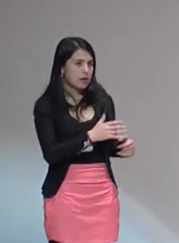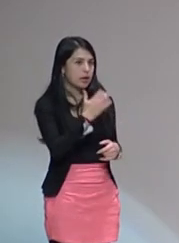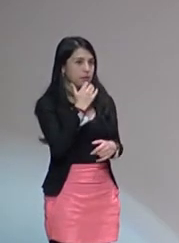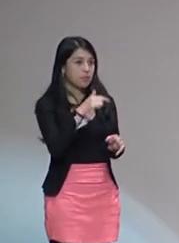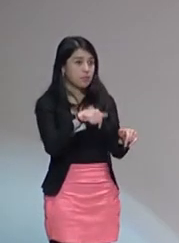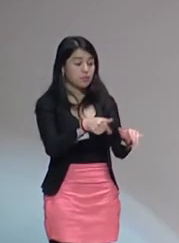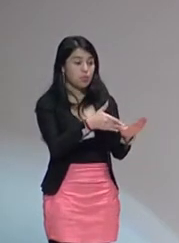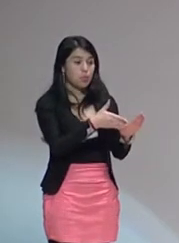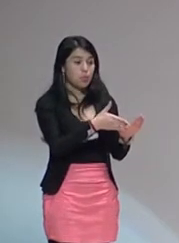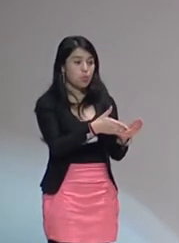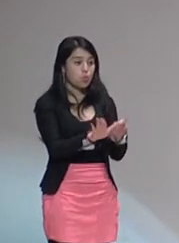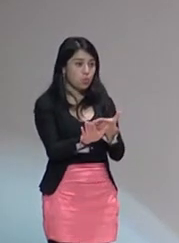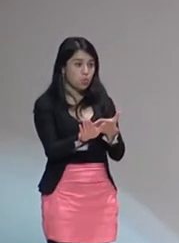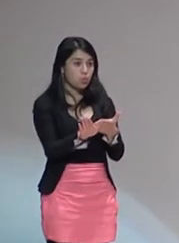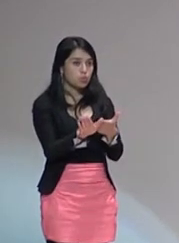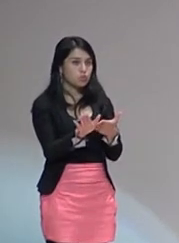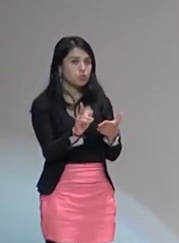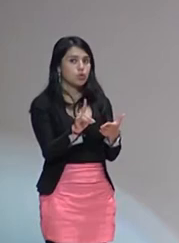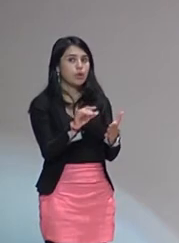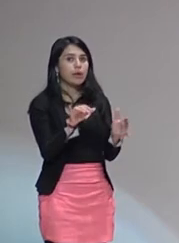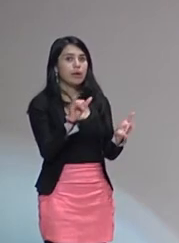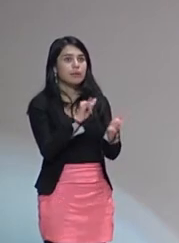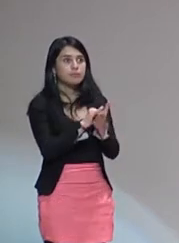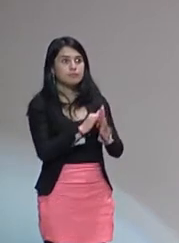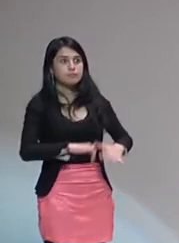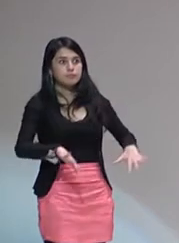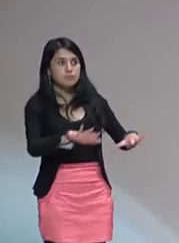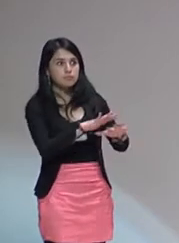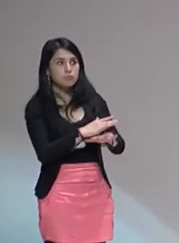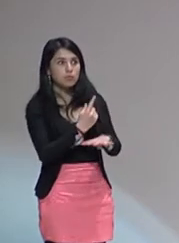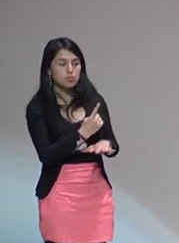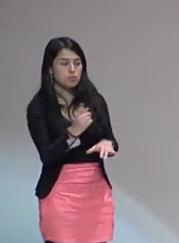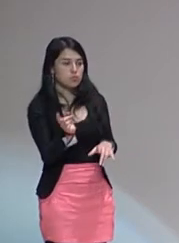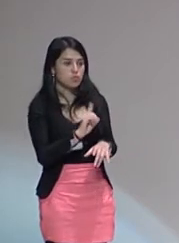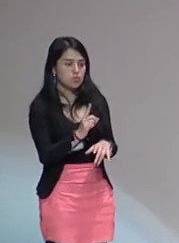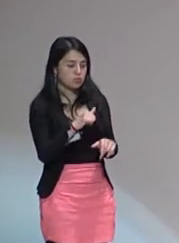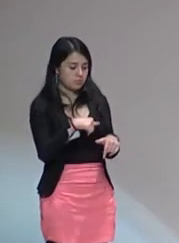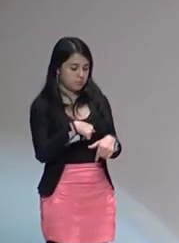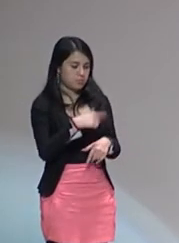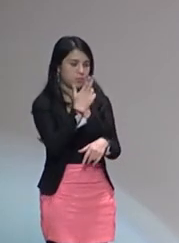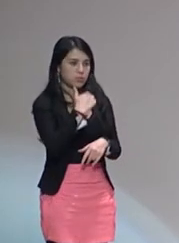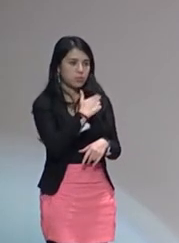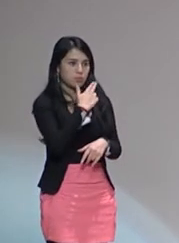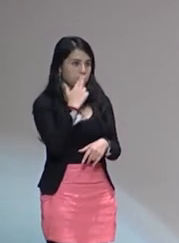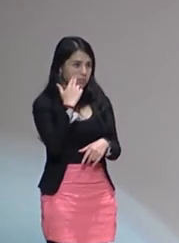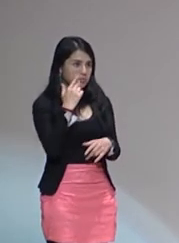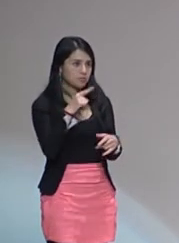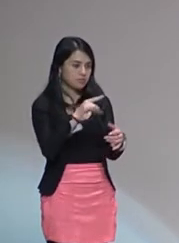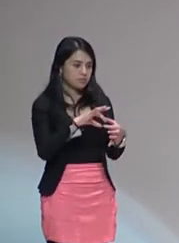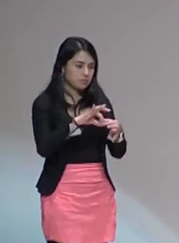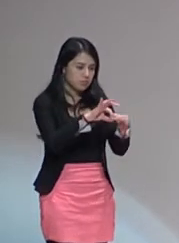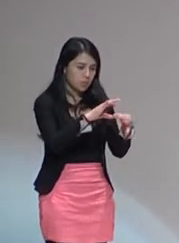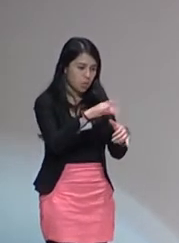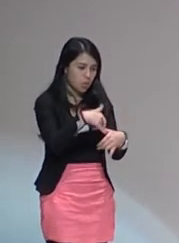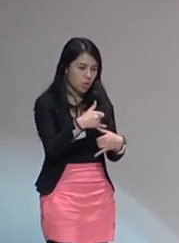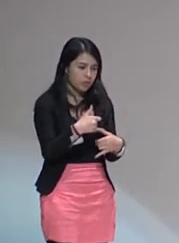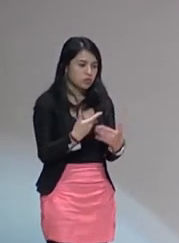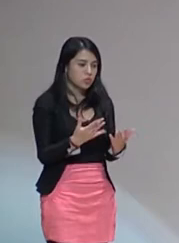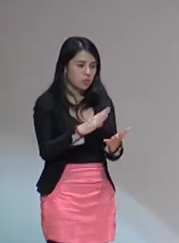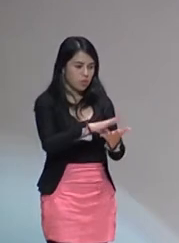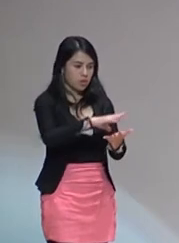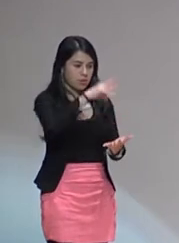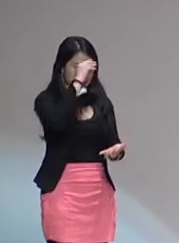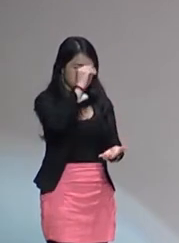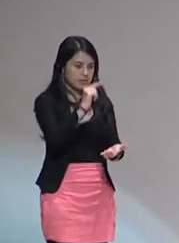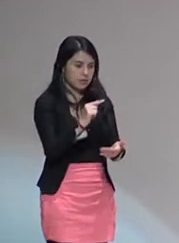curso de un mes en Alemania. Mi compromiso con ellos es con su